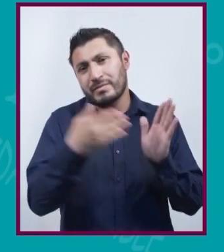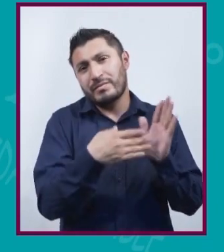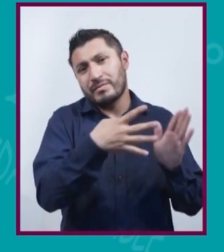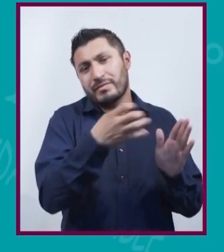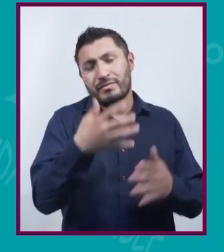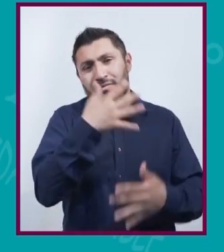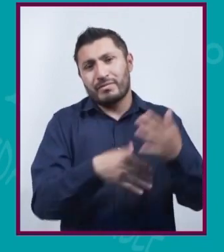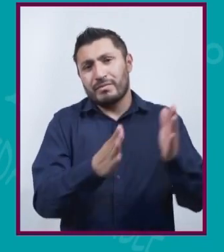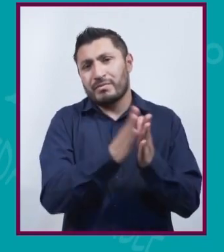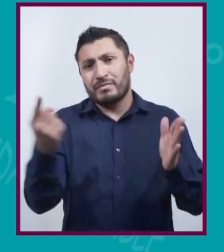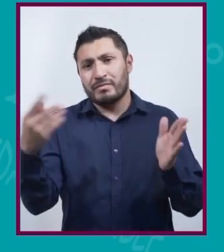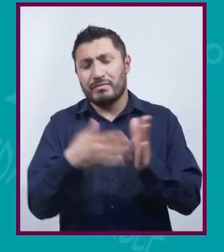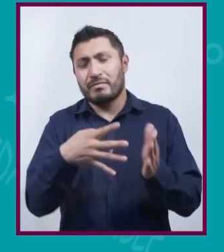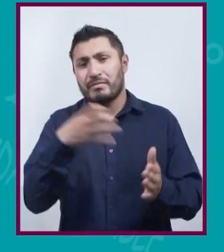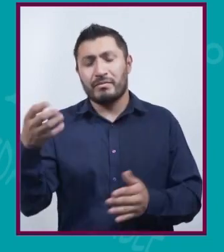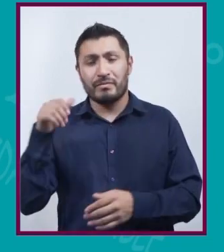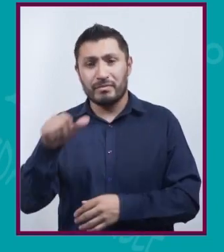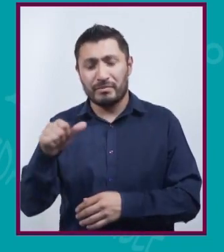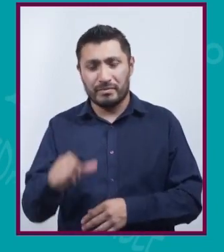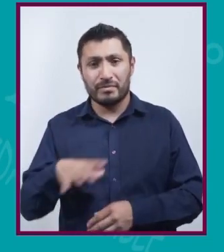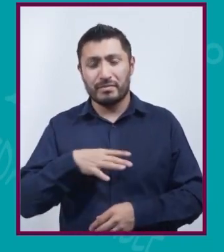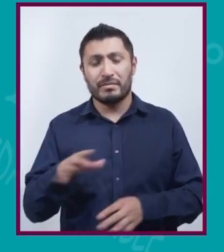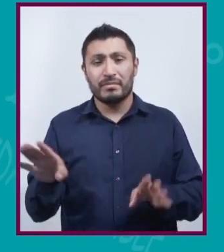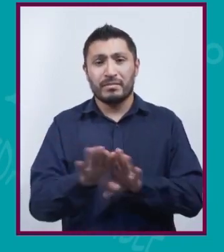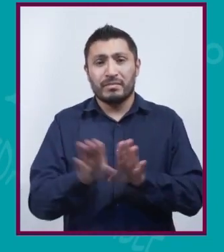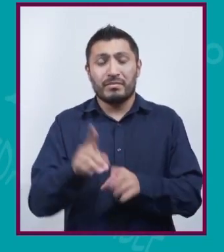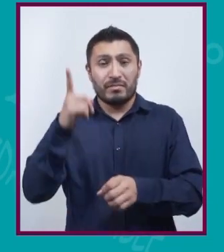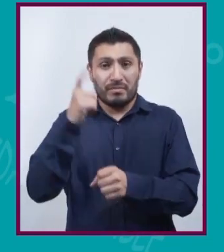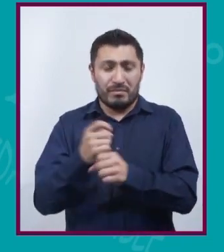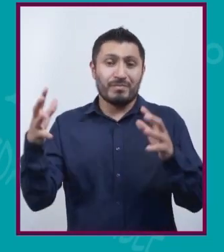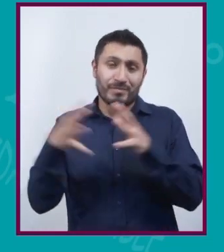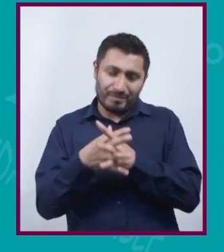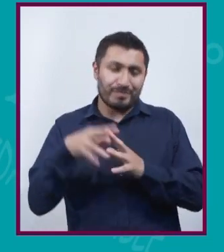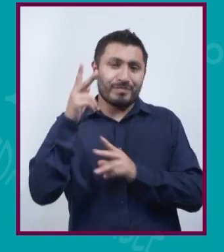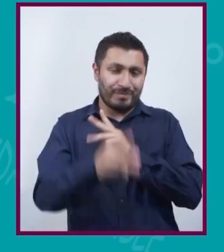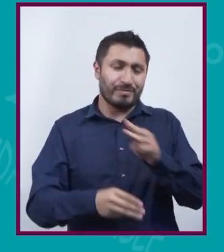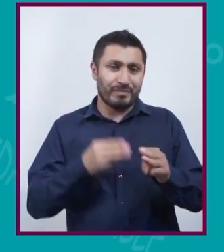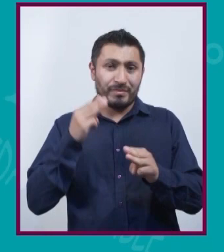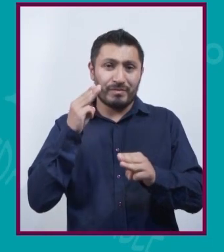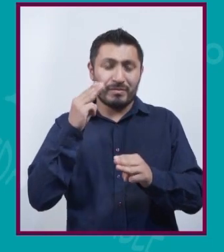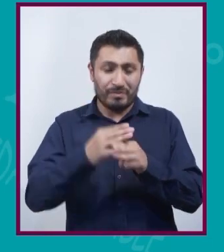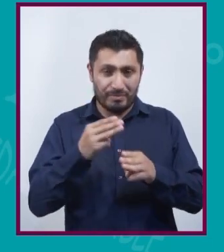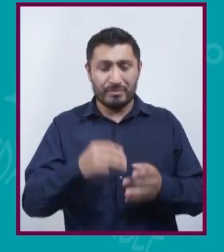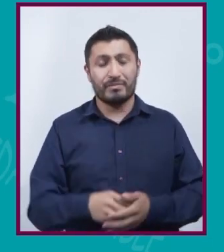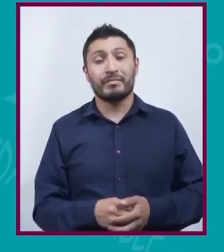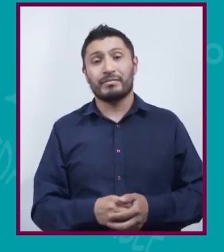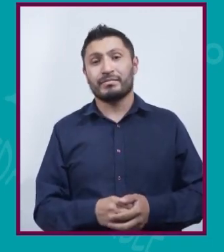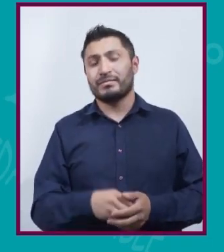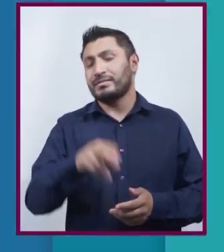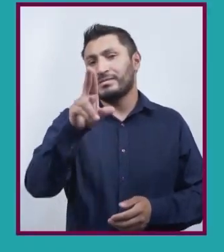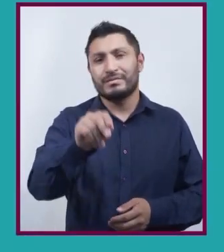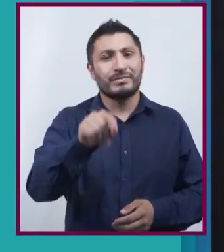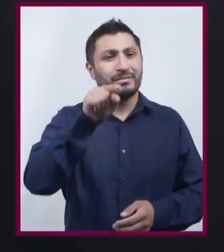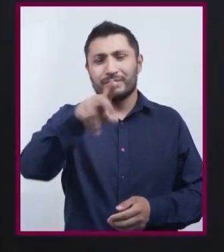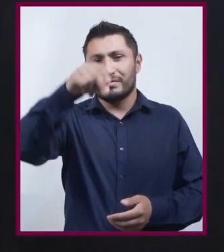entre 1915 y 1916, es decir, con el telón de fondo de la Primera Guerra Mundial.